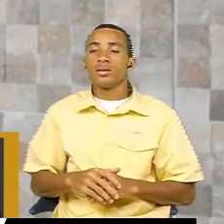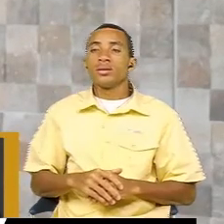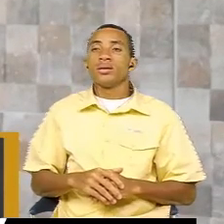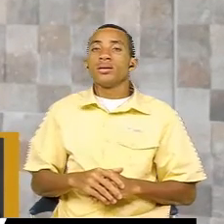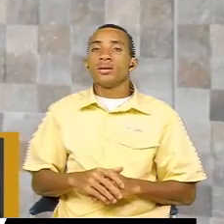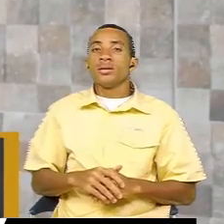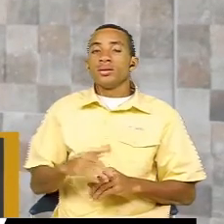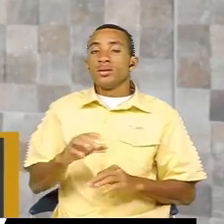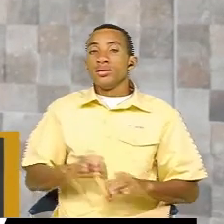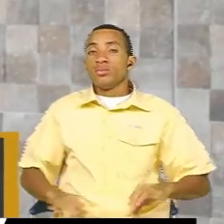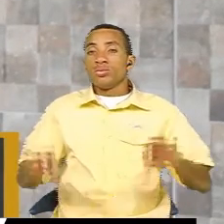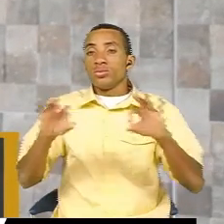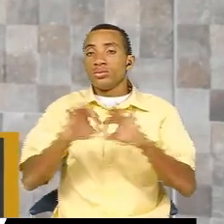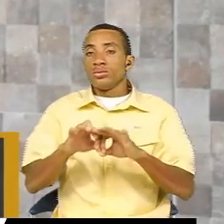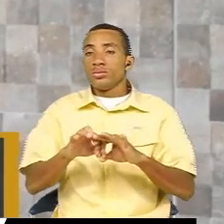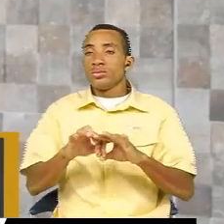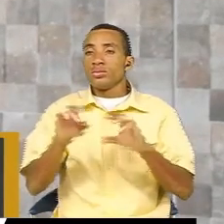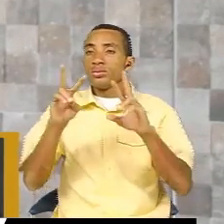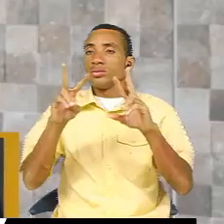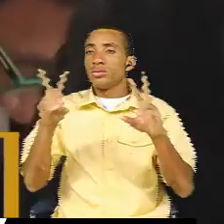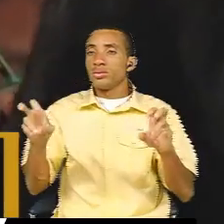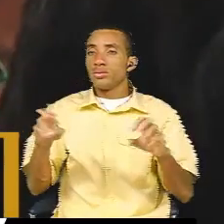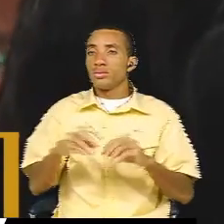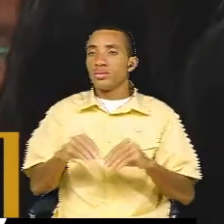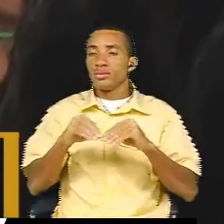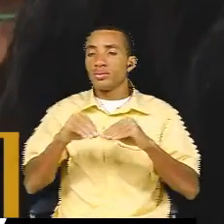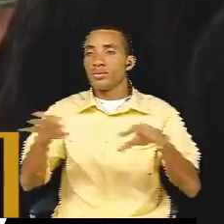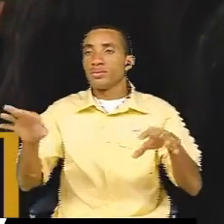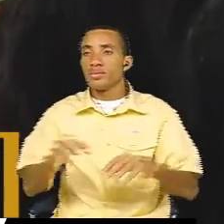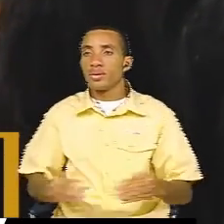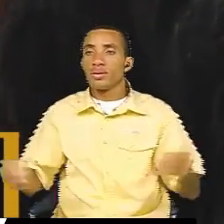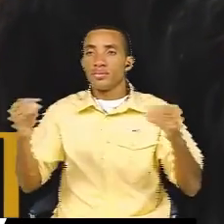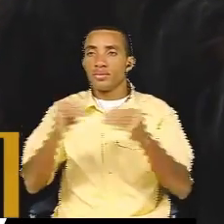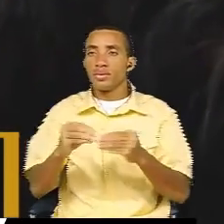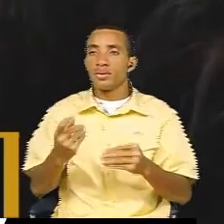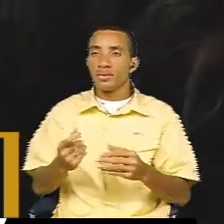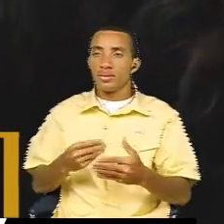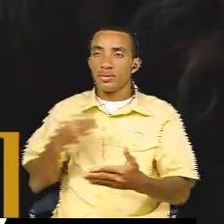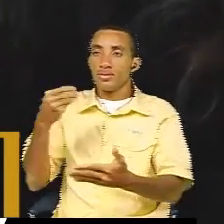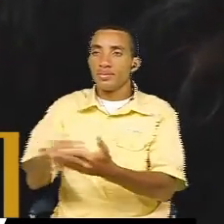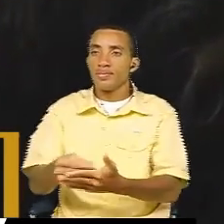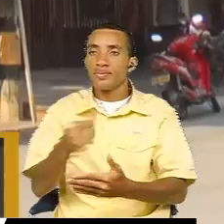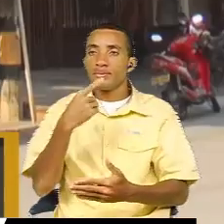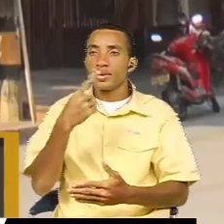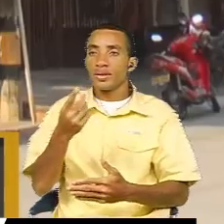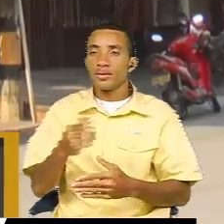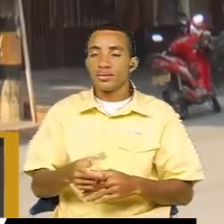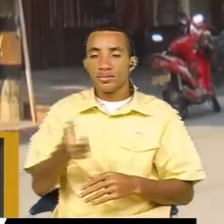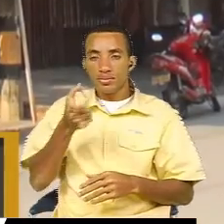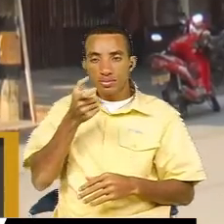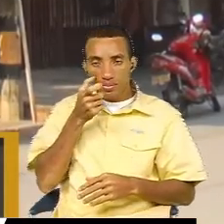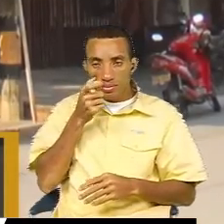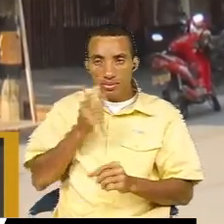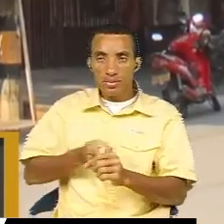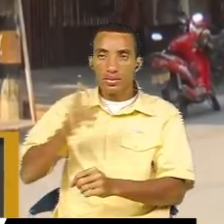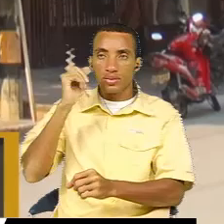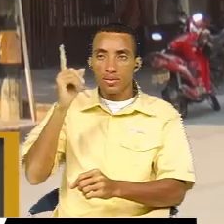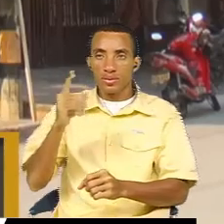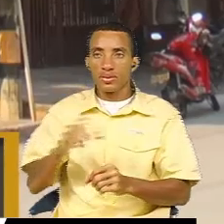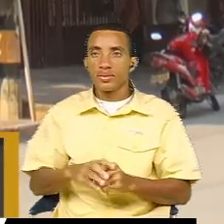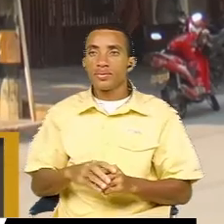tema de el erario público. Además de los honorarios, la nueva ley establece el control político de las juntas